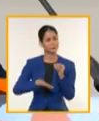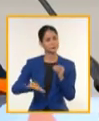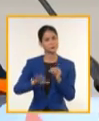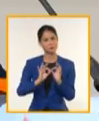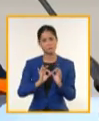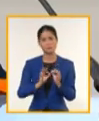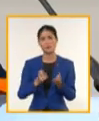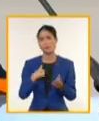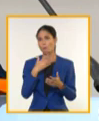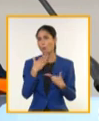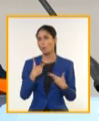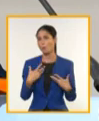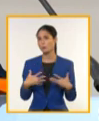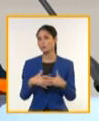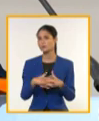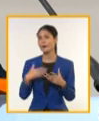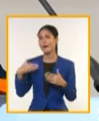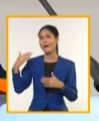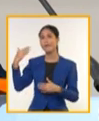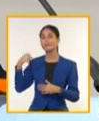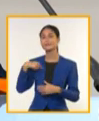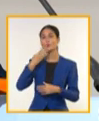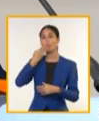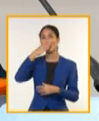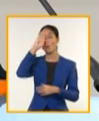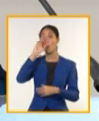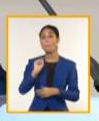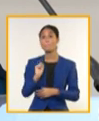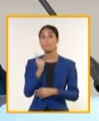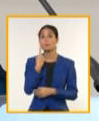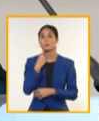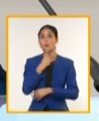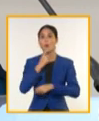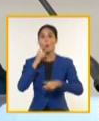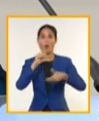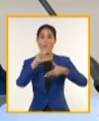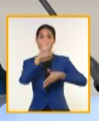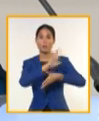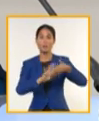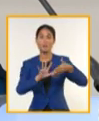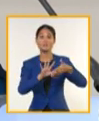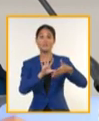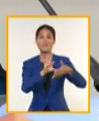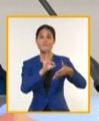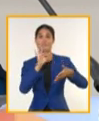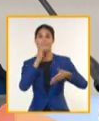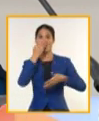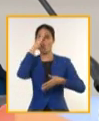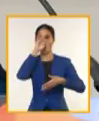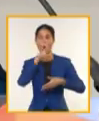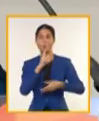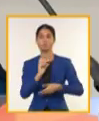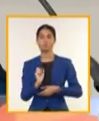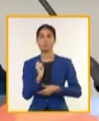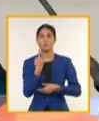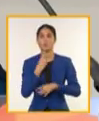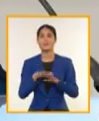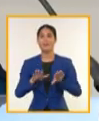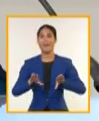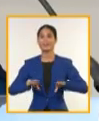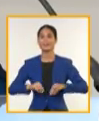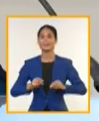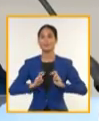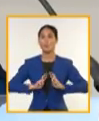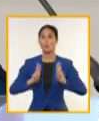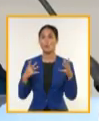con el reconocimiento por Cuba. Es el primer país latinoamericano que reconoce a la República Popular China cuando